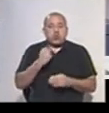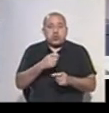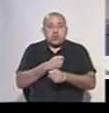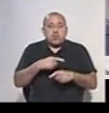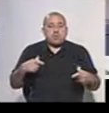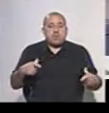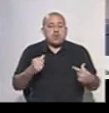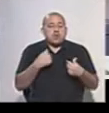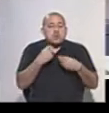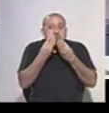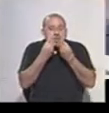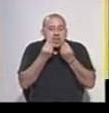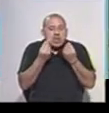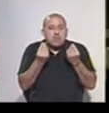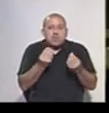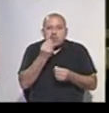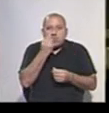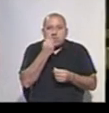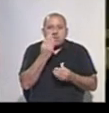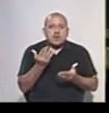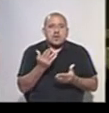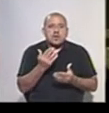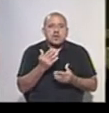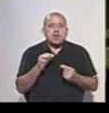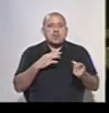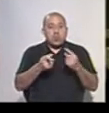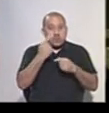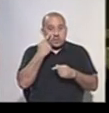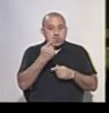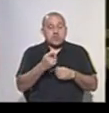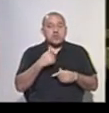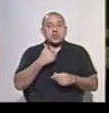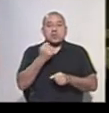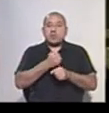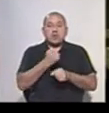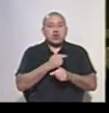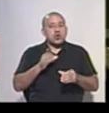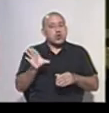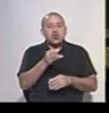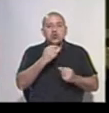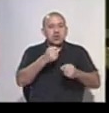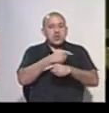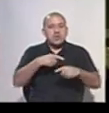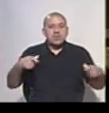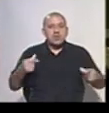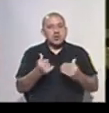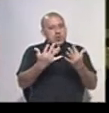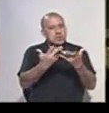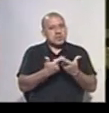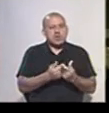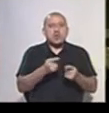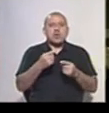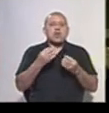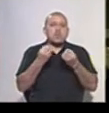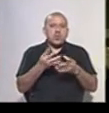la comida, es que tiene que estar, vos la estás viendo y estamos trabajando, creo que tiene que estar todo limpio y ordenado y el cocinero tiene que estar limpio, porque